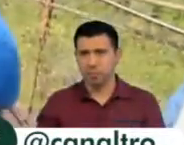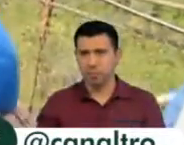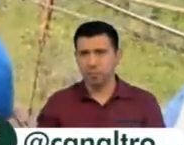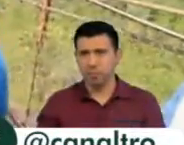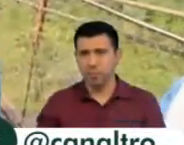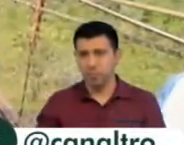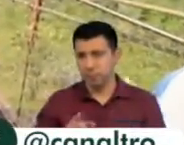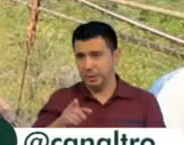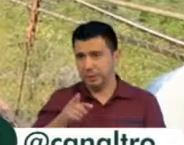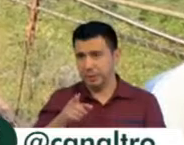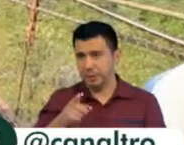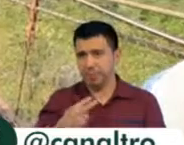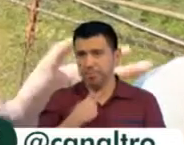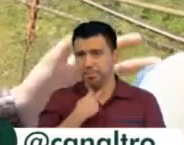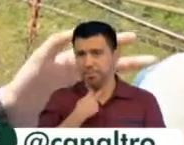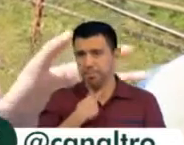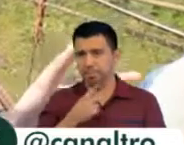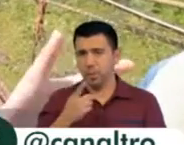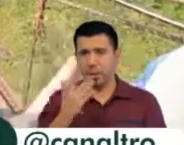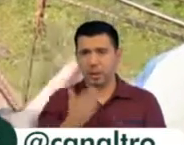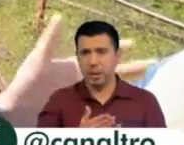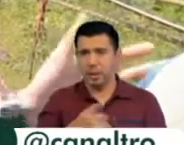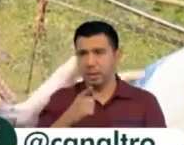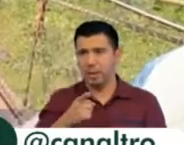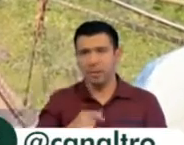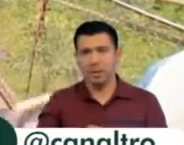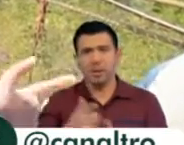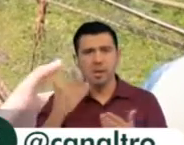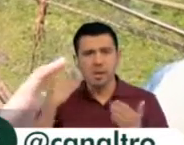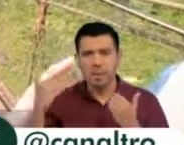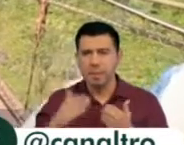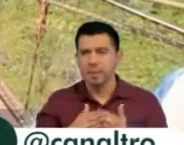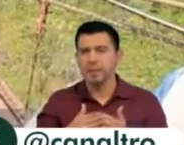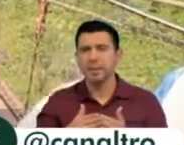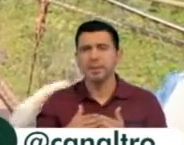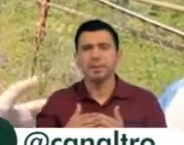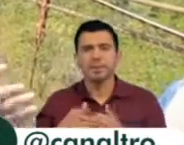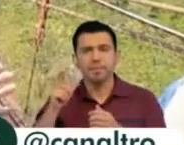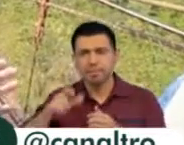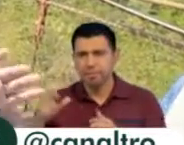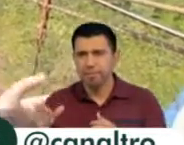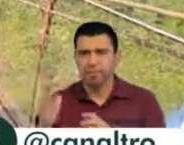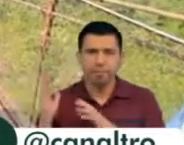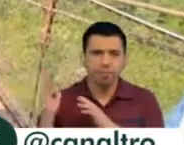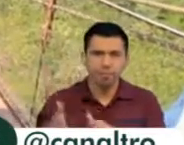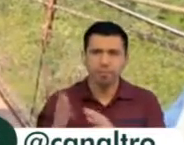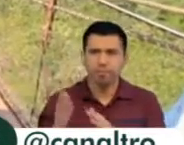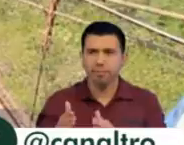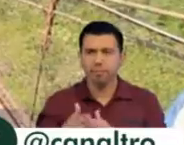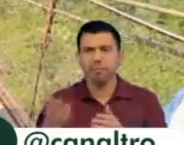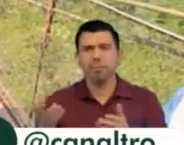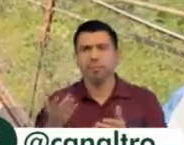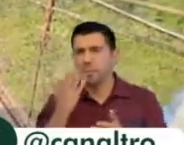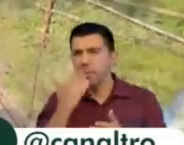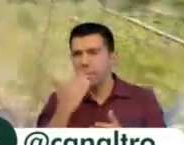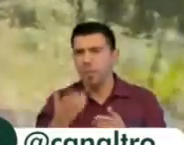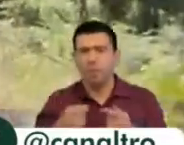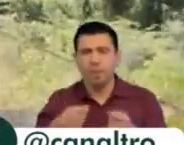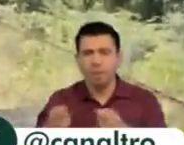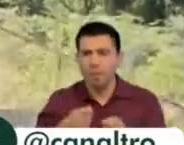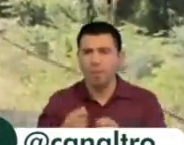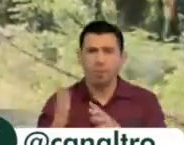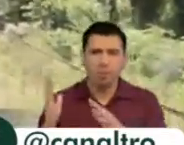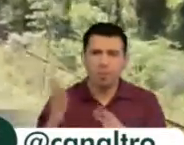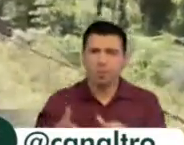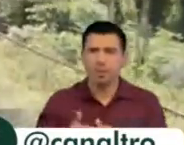Esta ha sido la limitante más grande para que todos nuestros productores campesinos puedan sacar sus productos. Acá es un puente muy inestable,